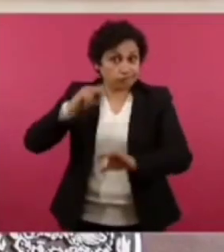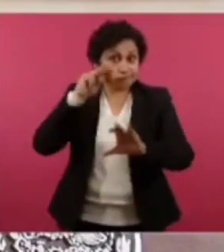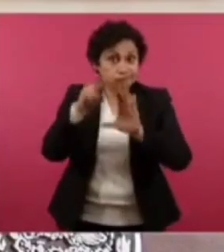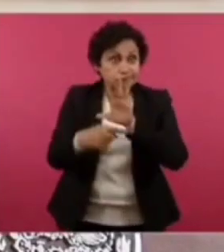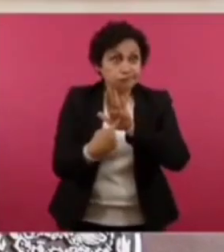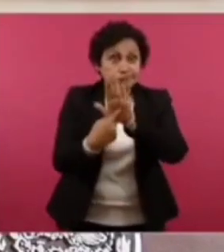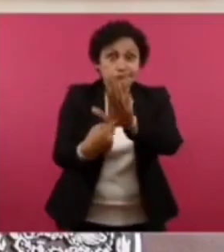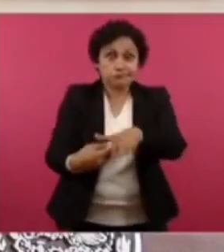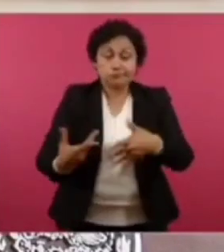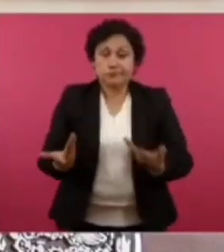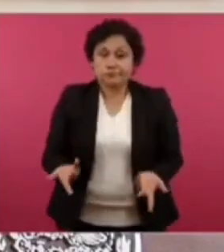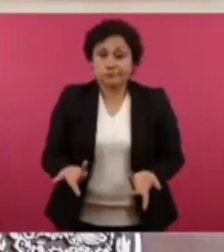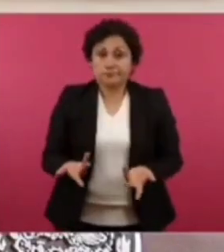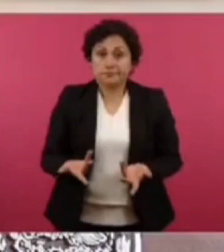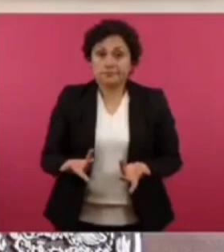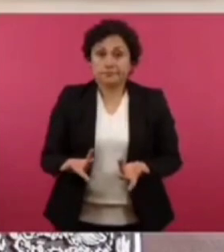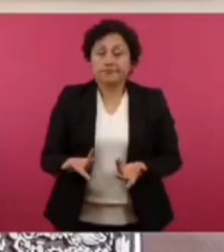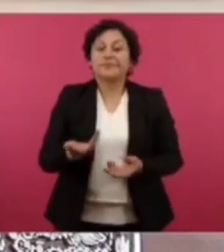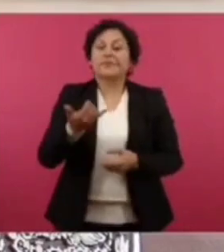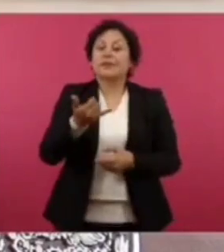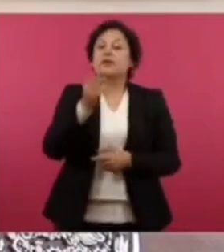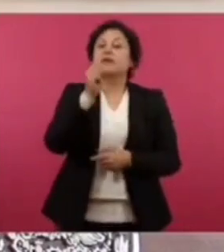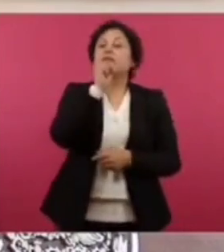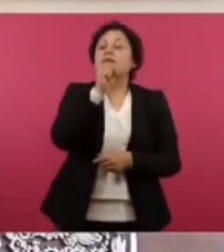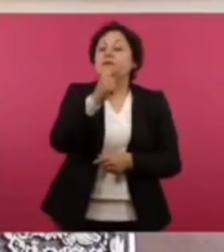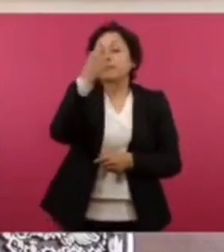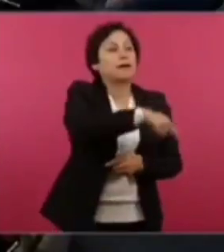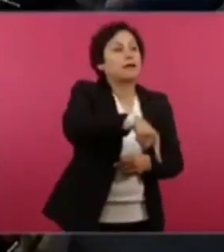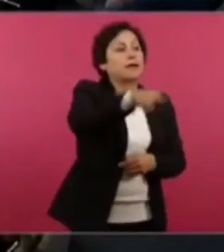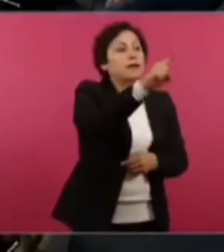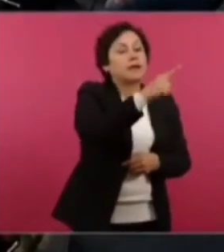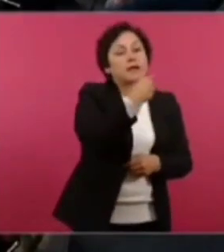y para que